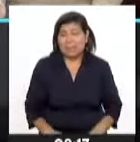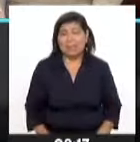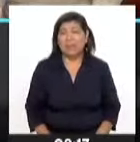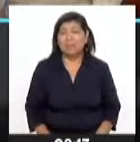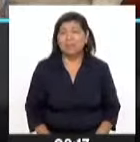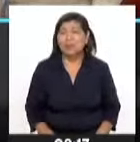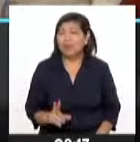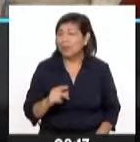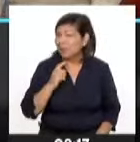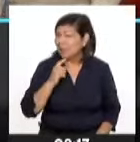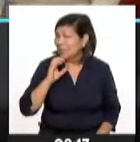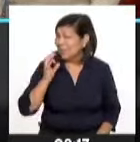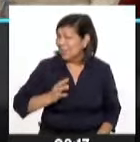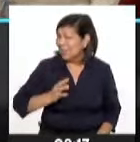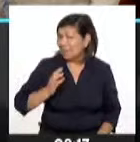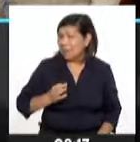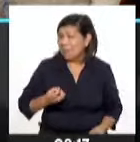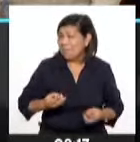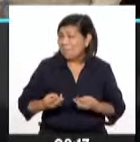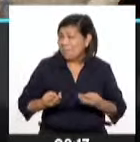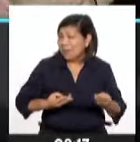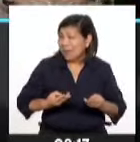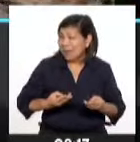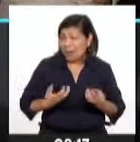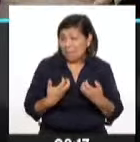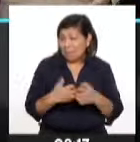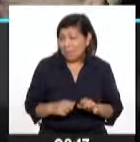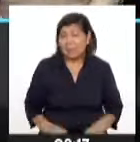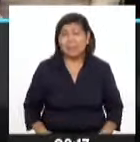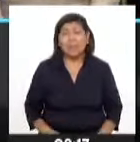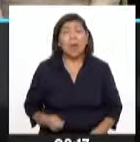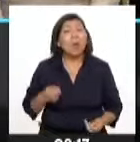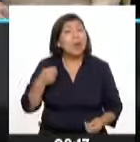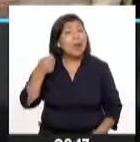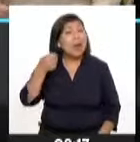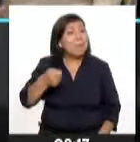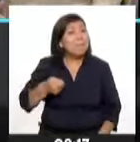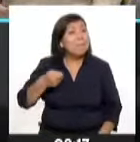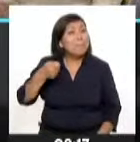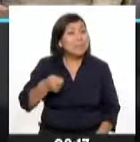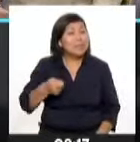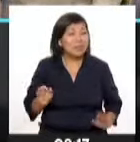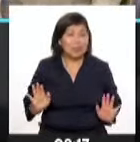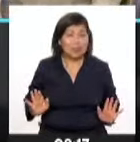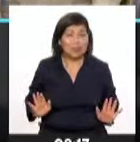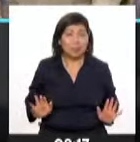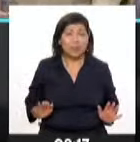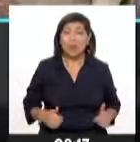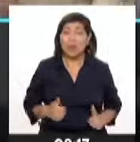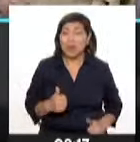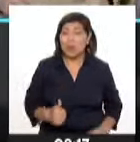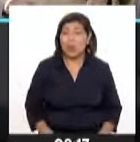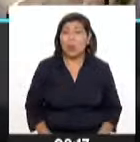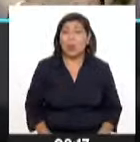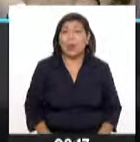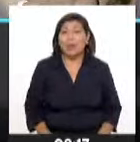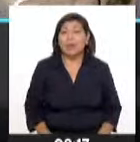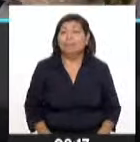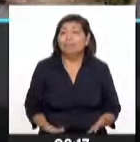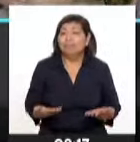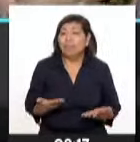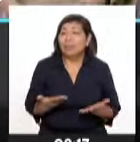Y eso no necesariamente se cumple en el mercado de las AFPs o de los fondos de pensiones. Porque en la medida en la cual